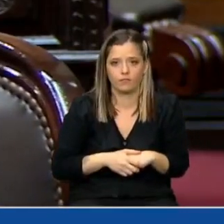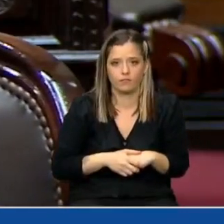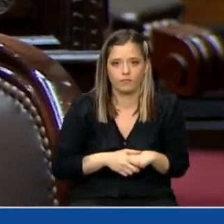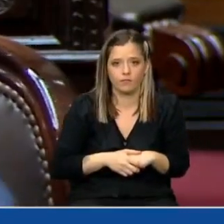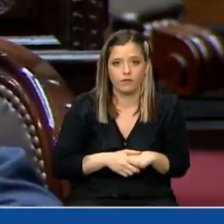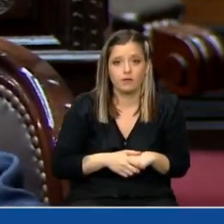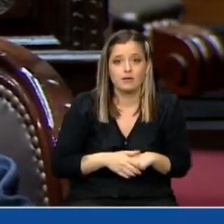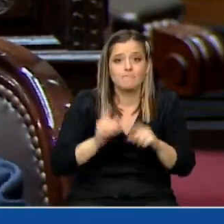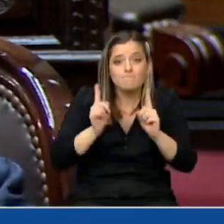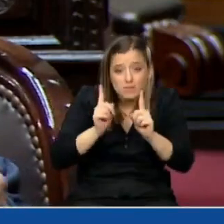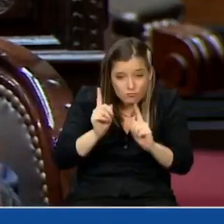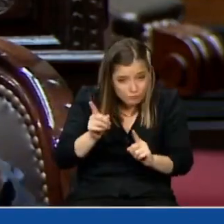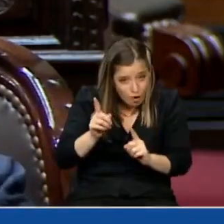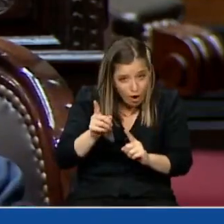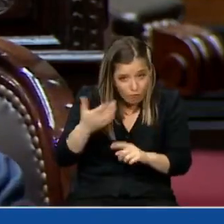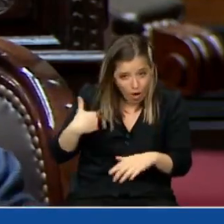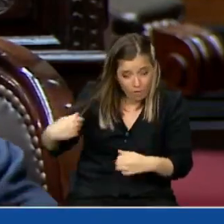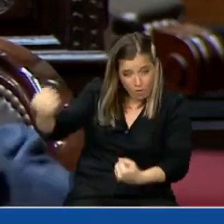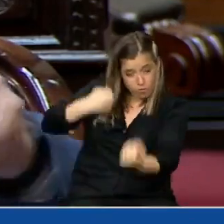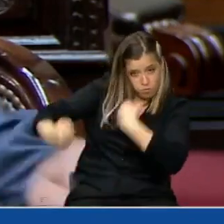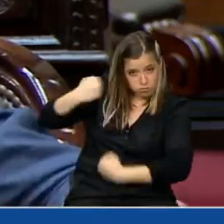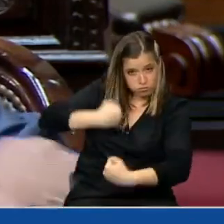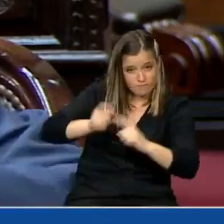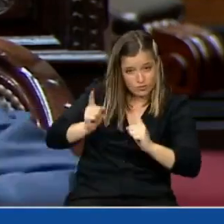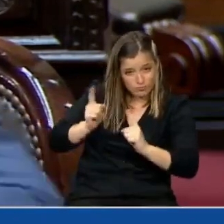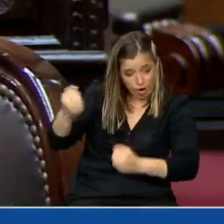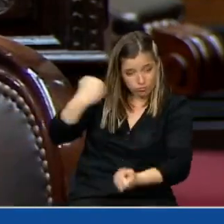En una de esas golpizas brutales,